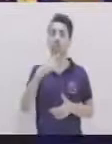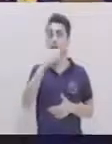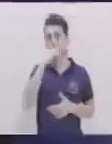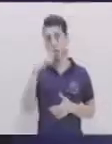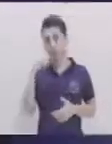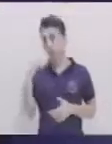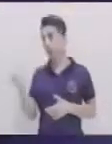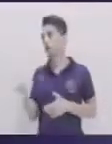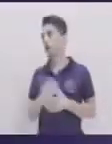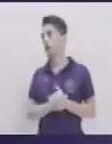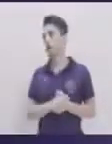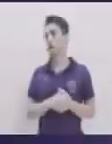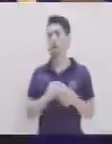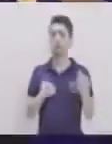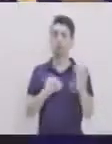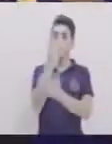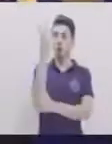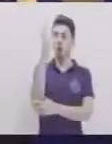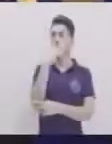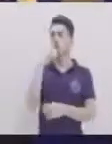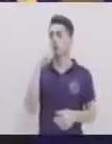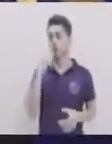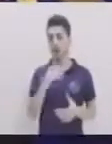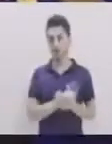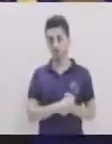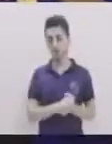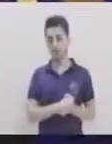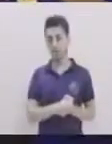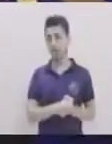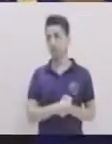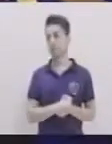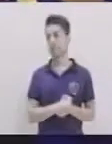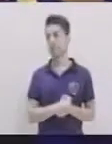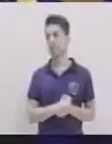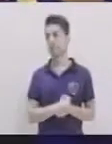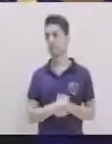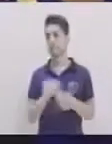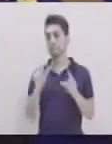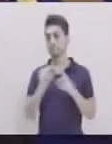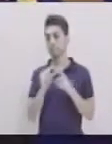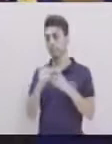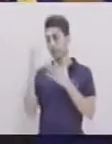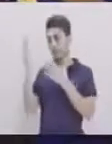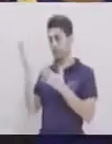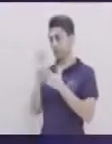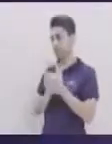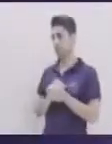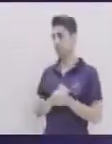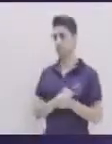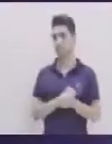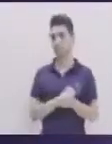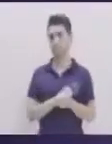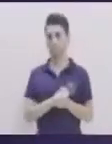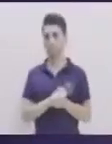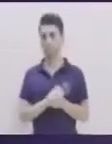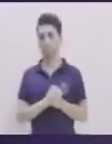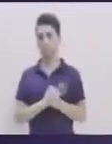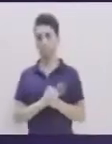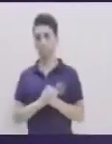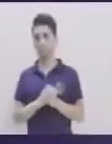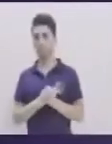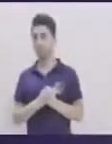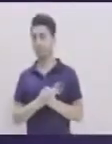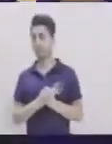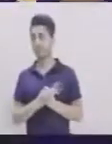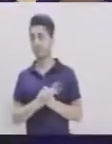Naki, Tuhi, Kaisi, Ay, Kapotza, Ay, Napuklin, Kini, Shapun,